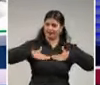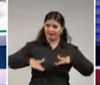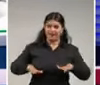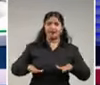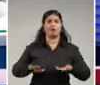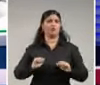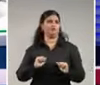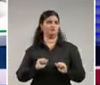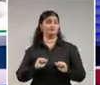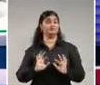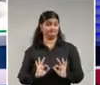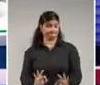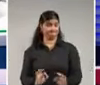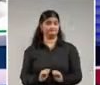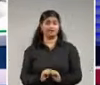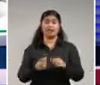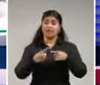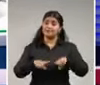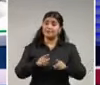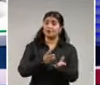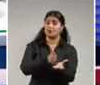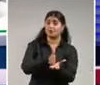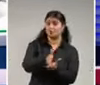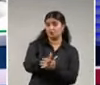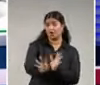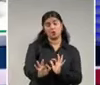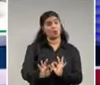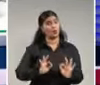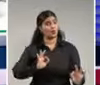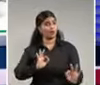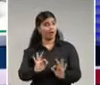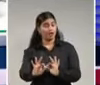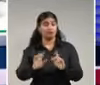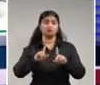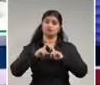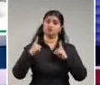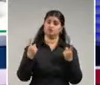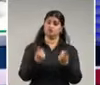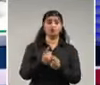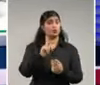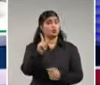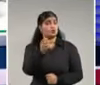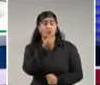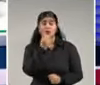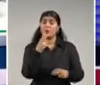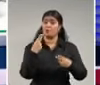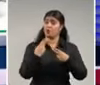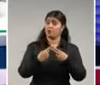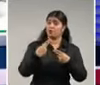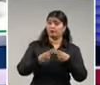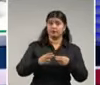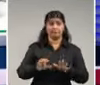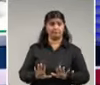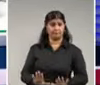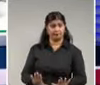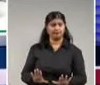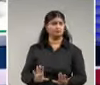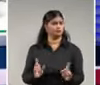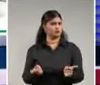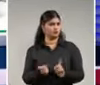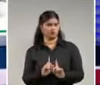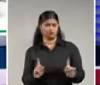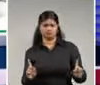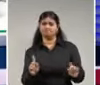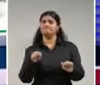pero para no descuidar y, por supuesto, para no desmedir la confianza a fines de 2021. Ya todo